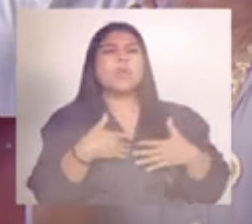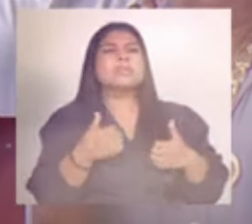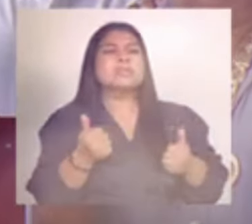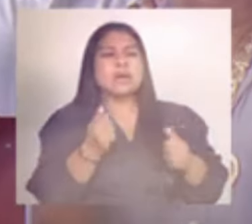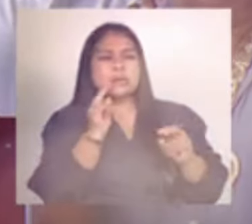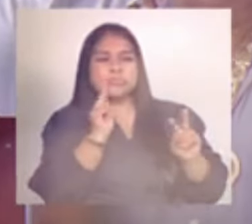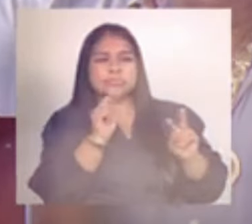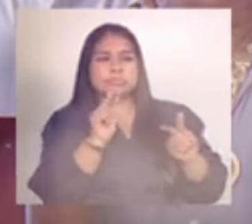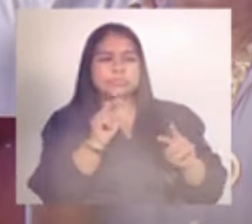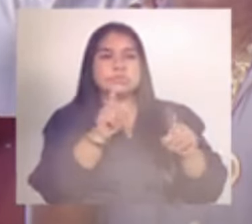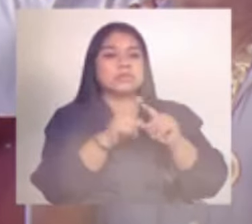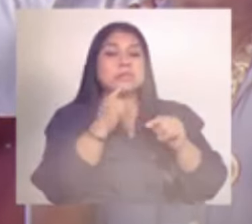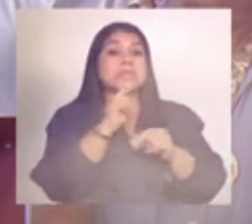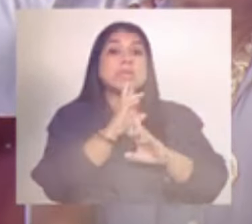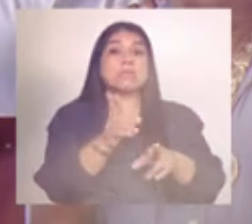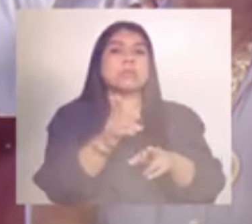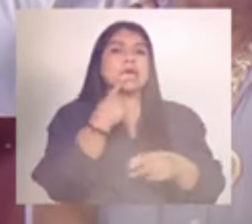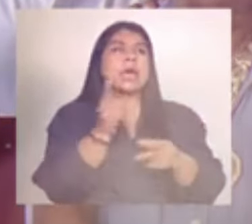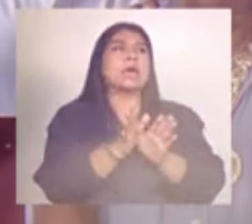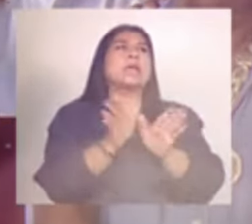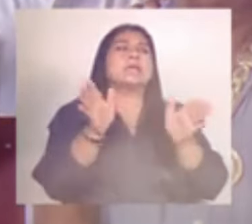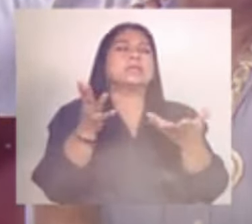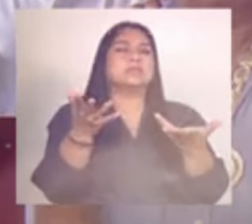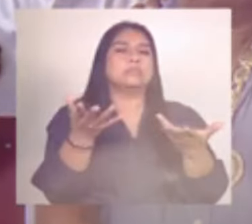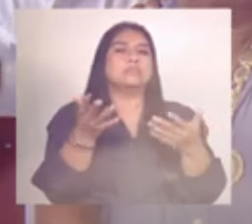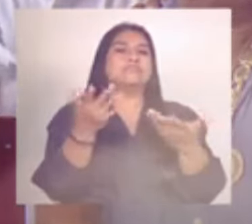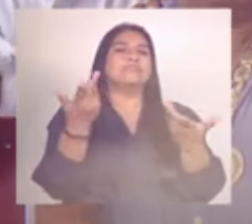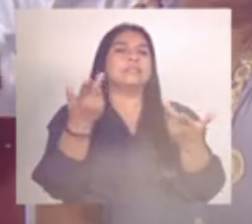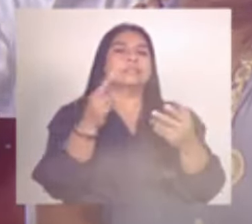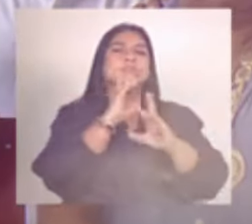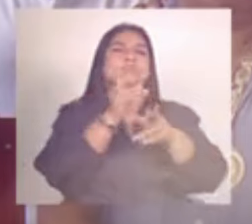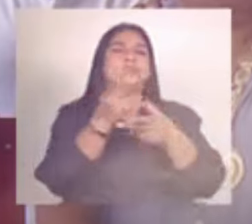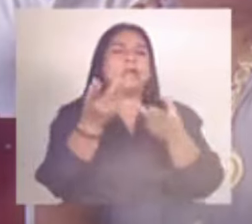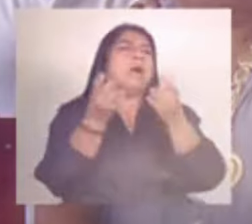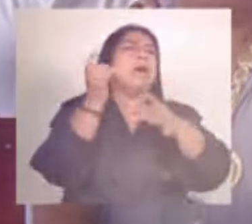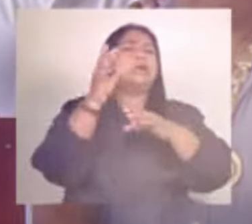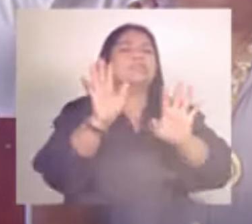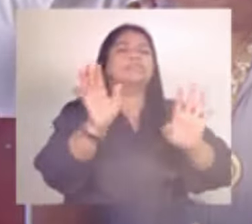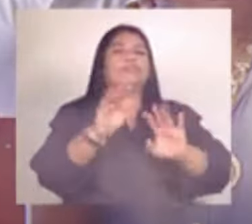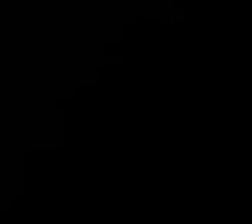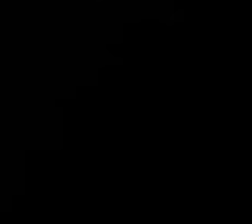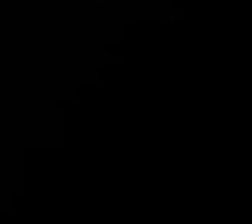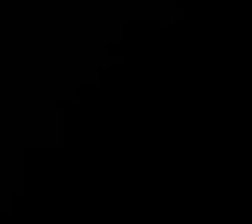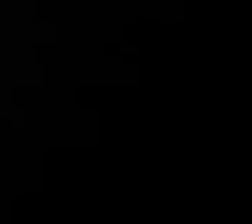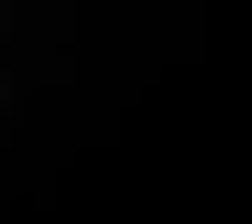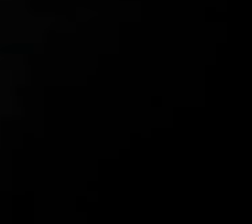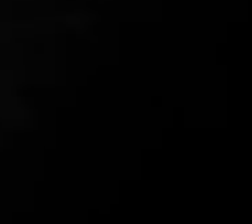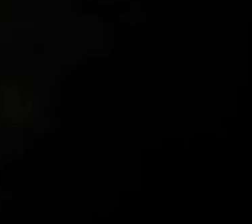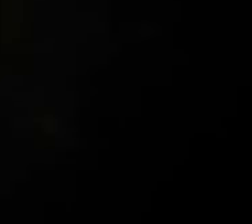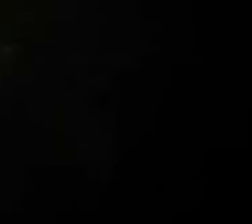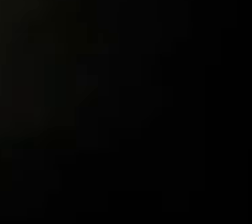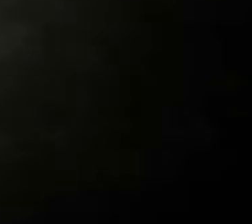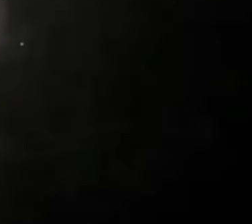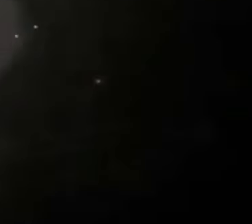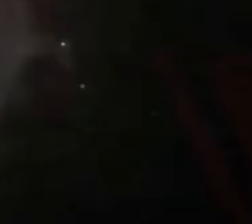identificar la respuesta. No les quiero dar una respuesta así improvisada. Muchas gracias, presidente.